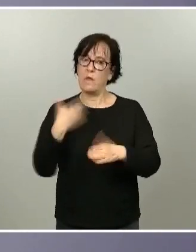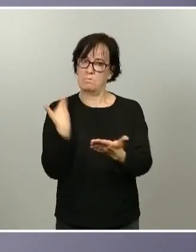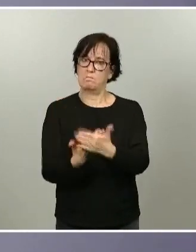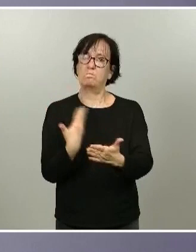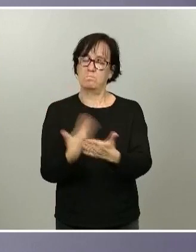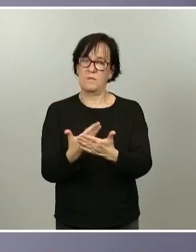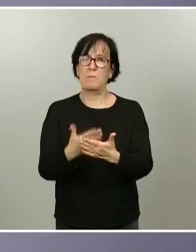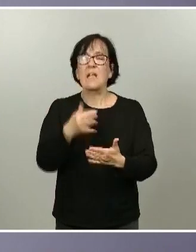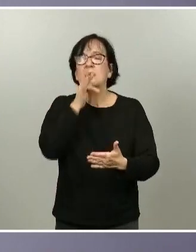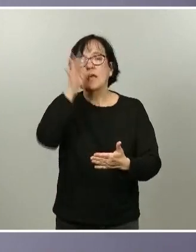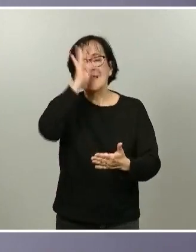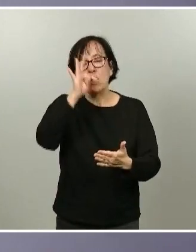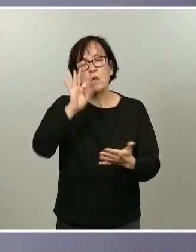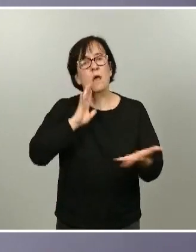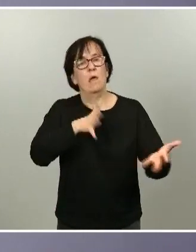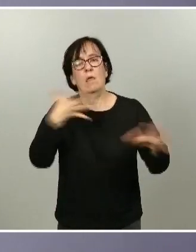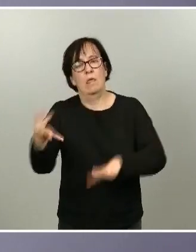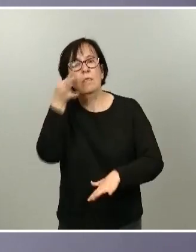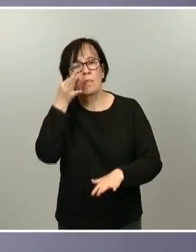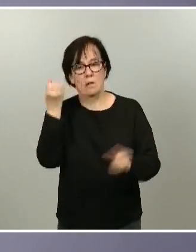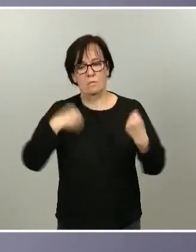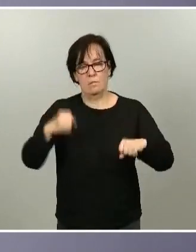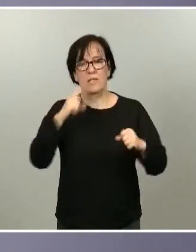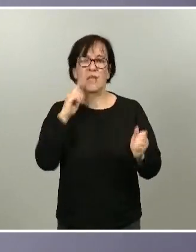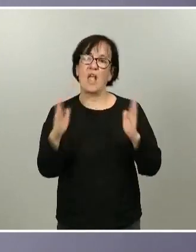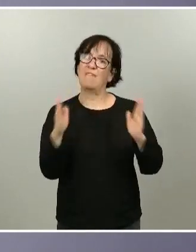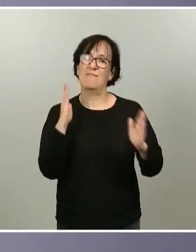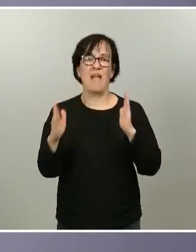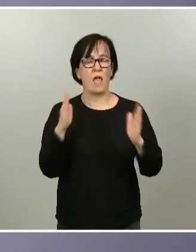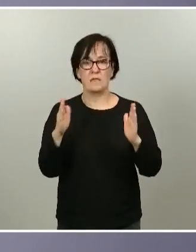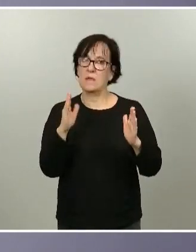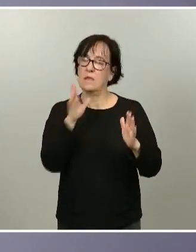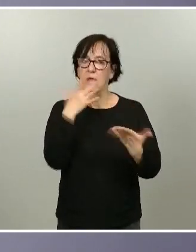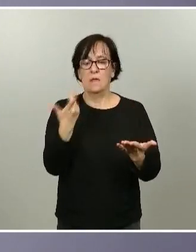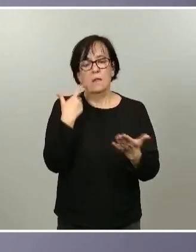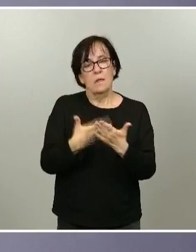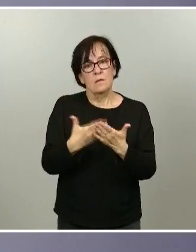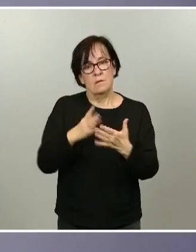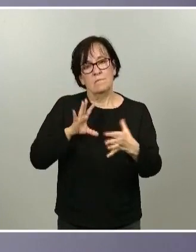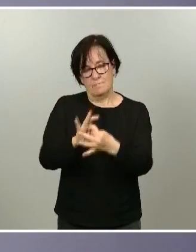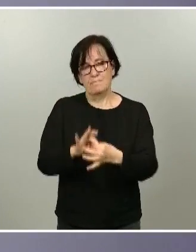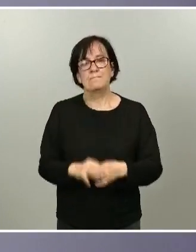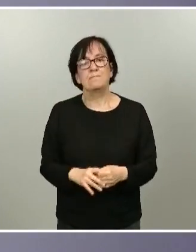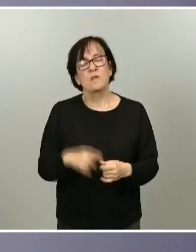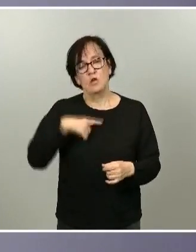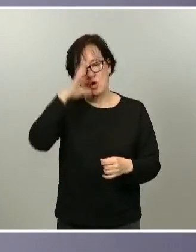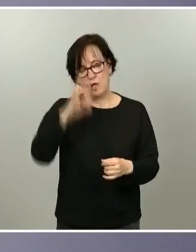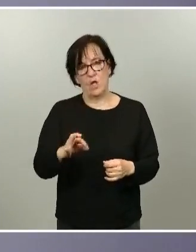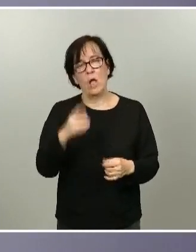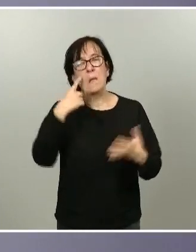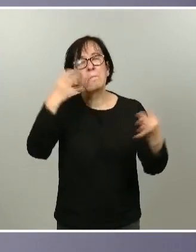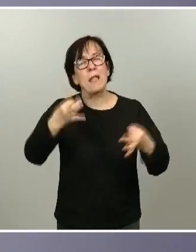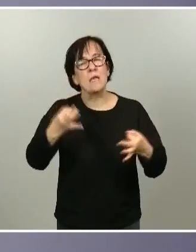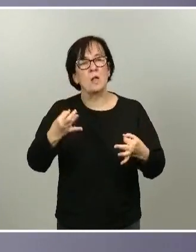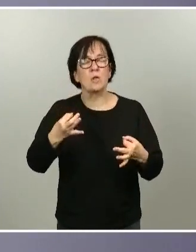hipótesis hay que demostrarlas y ahora mismo estamos todavía en esa fase de demostrar esta asociación. Yo creo que sería peligroso ir un poco más allá,